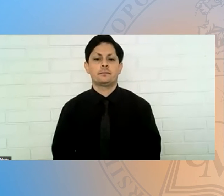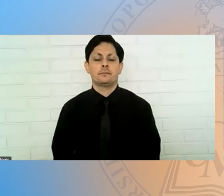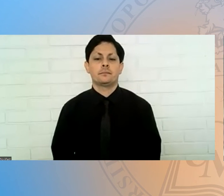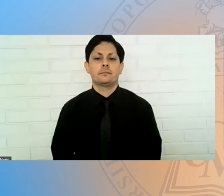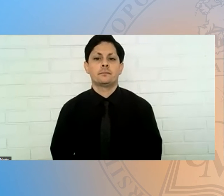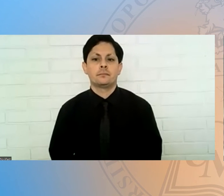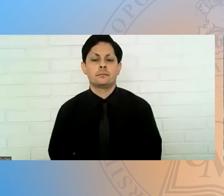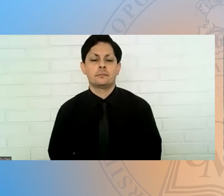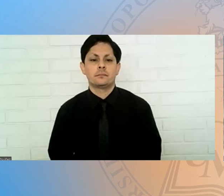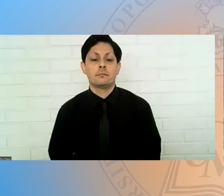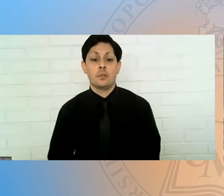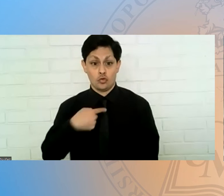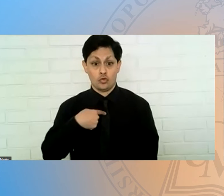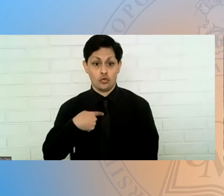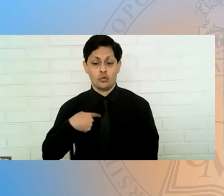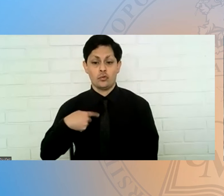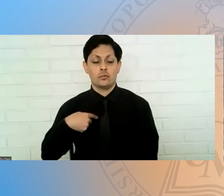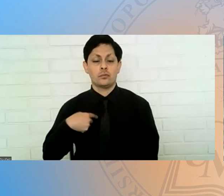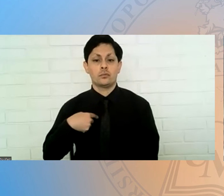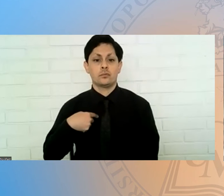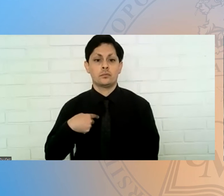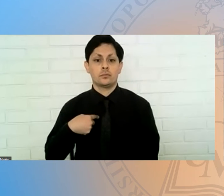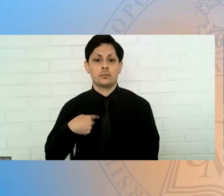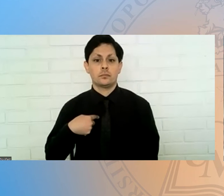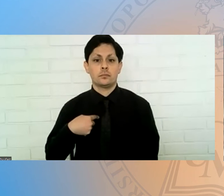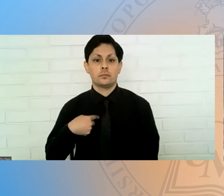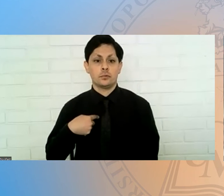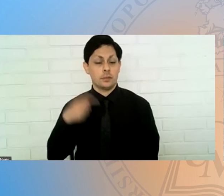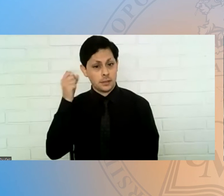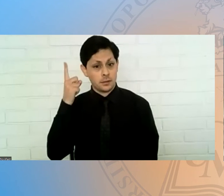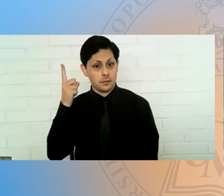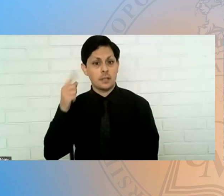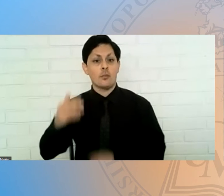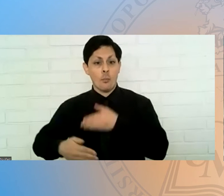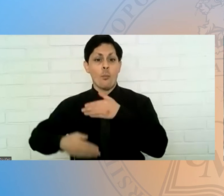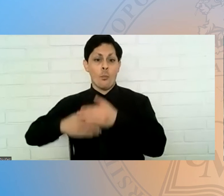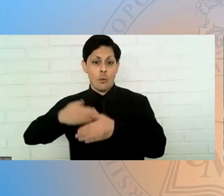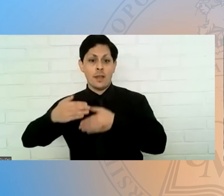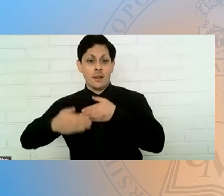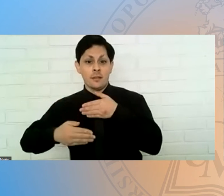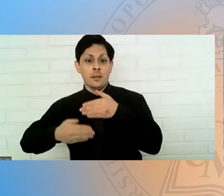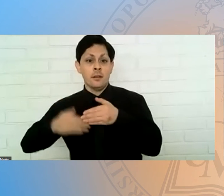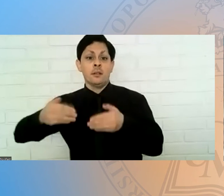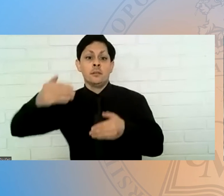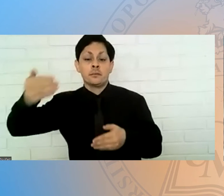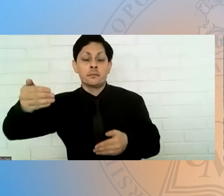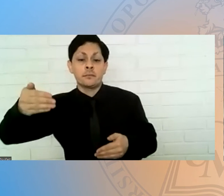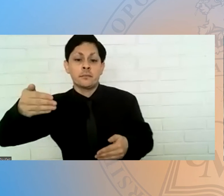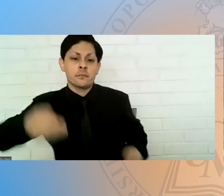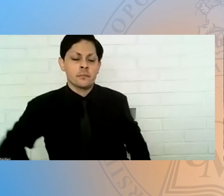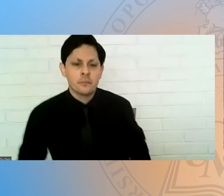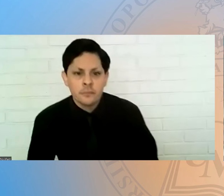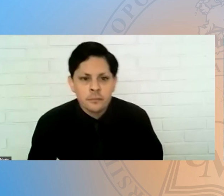Bueno, yo entiendo que esto es como muy adelantado, pero idealmente no tendríamos que hablar